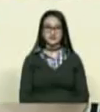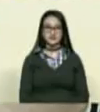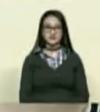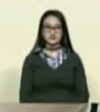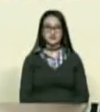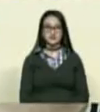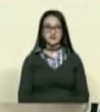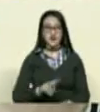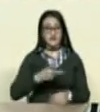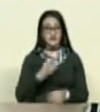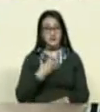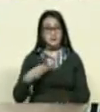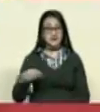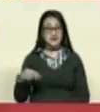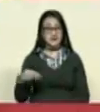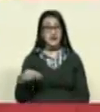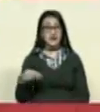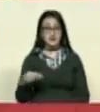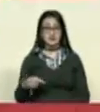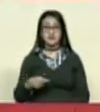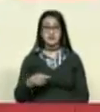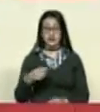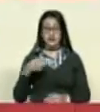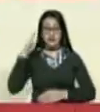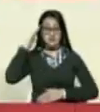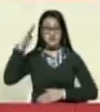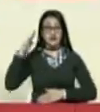Tenemos un vicepresidente cadete, güey.